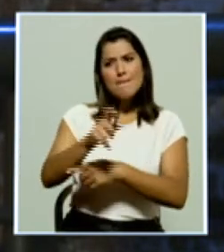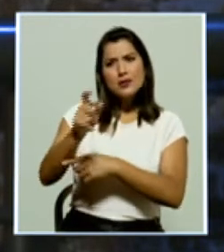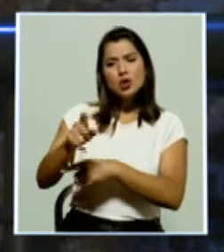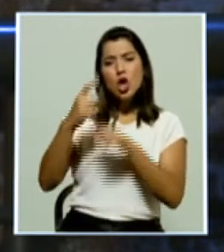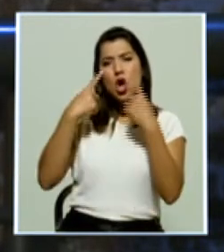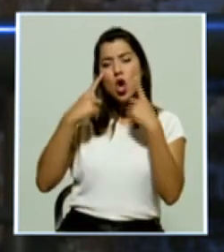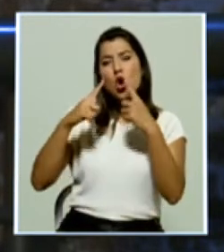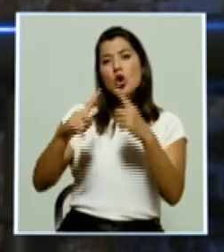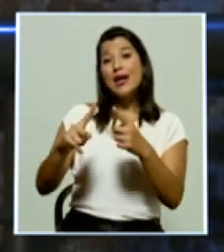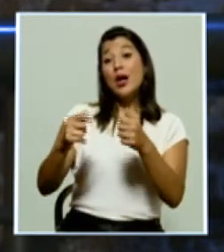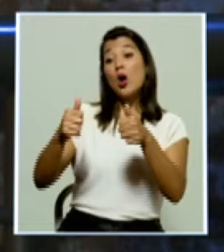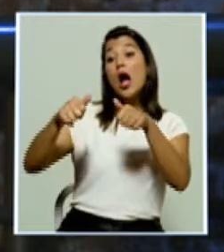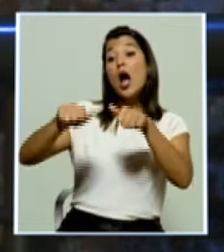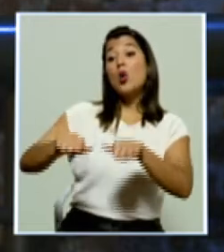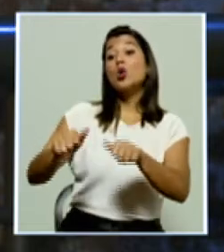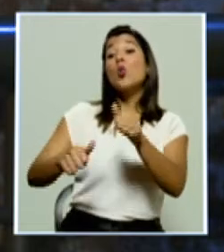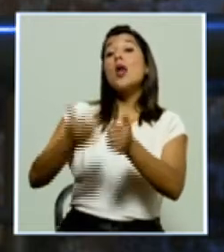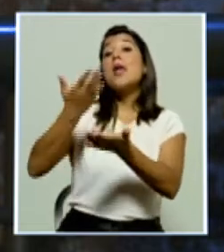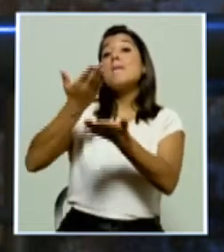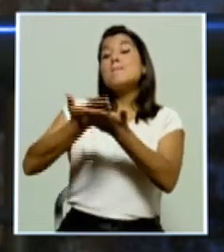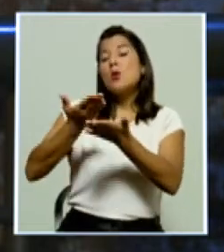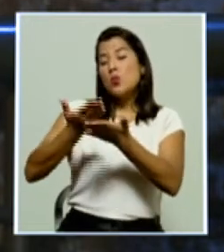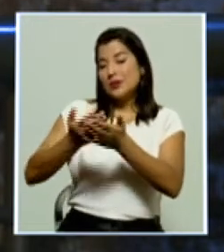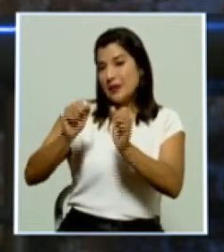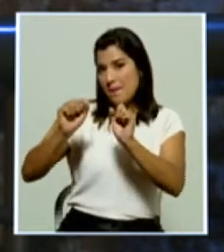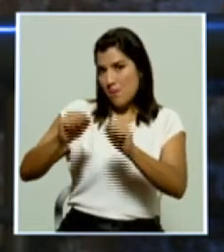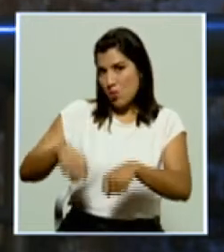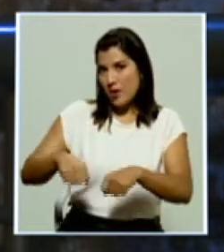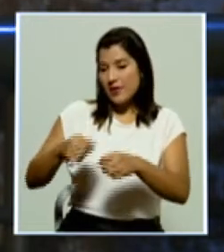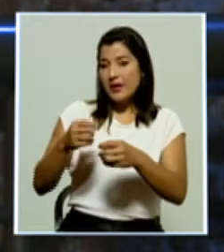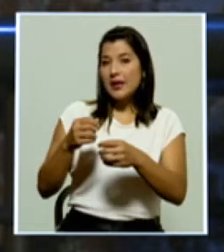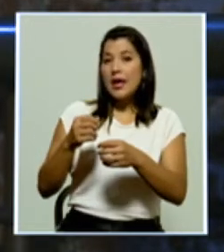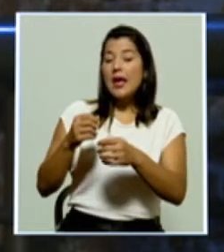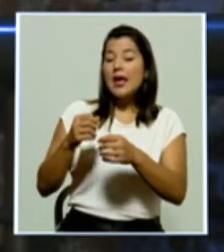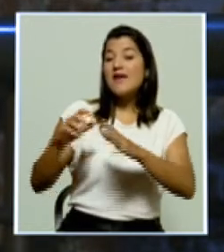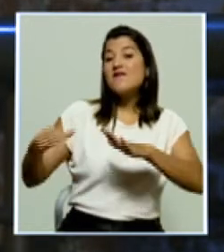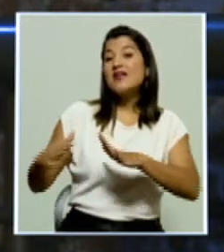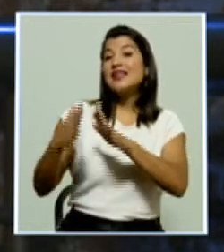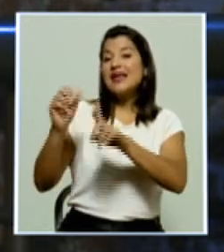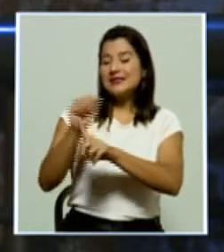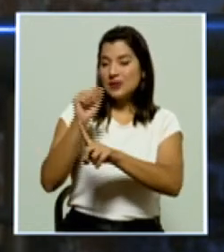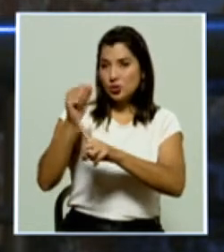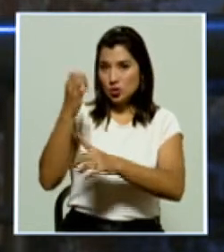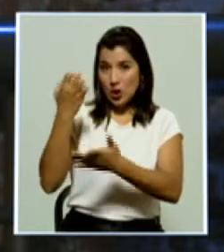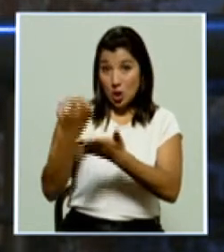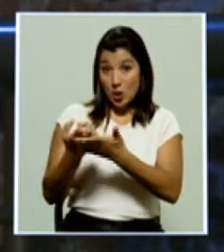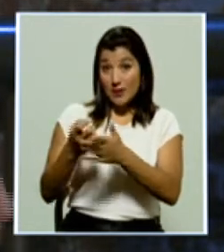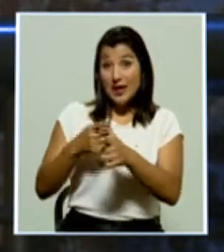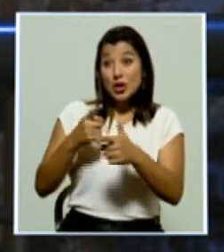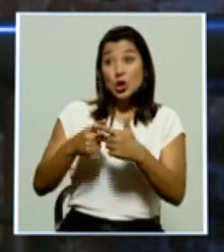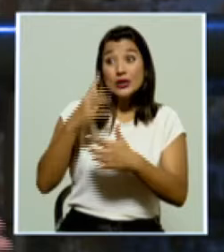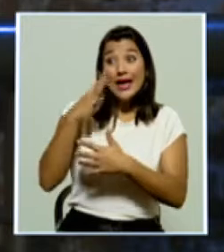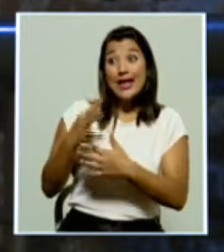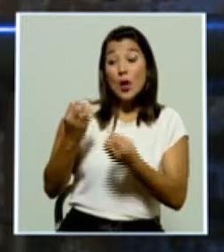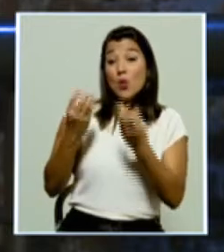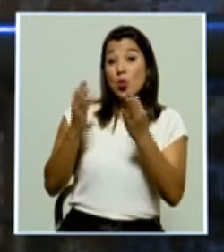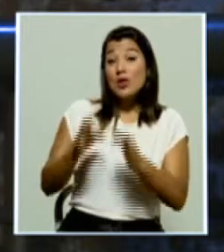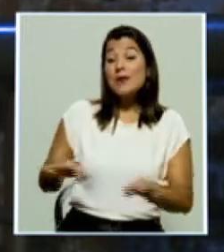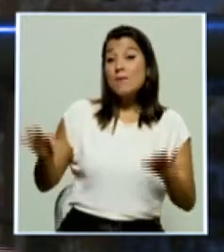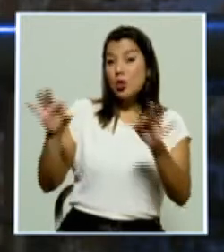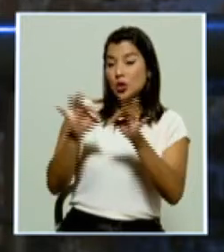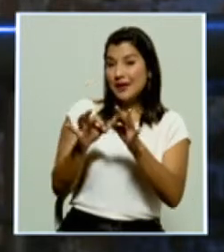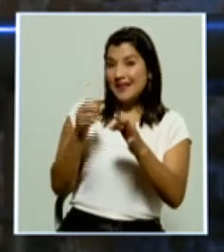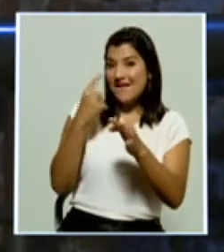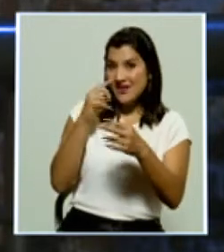las propuestas posibles para poder hacer frente a esta situación económica. Entonces yo creo que ahí es importante ver dos escenarios: por un lado el